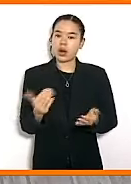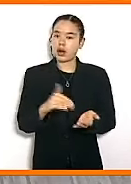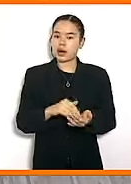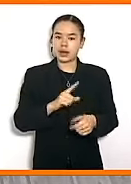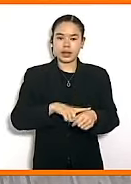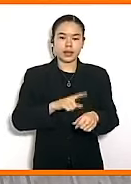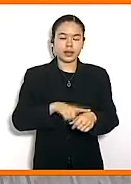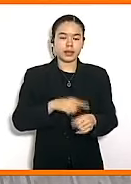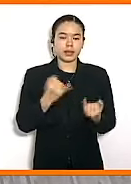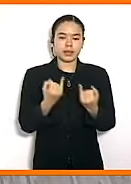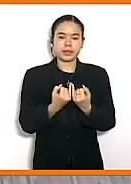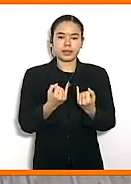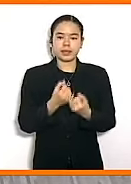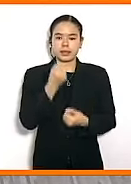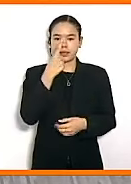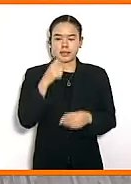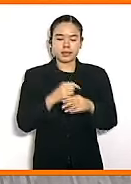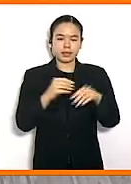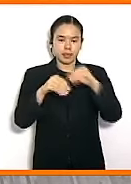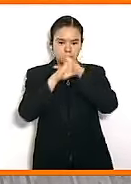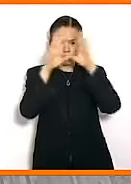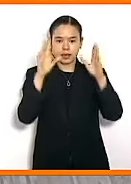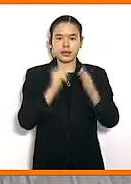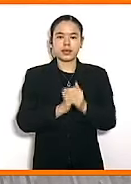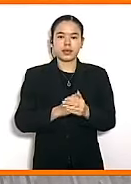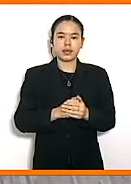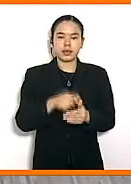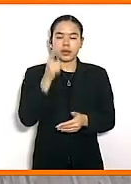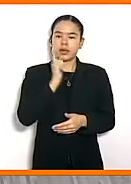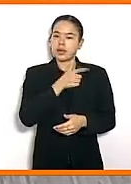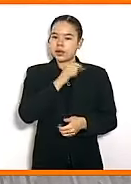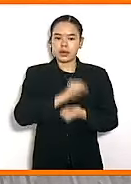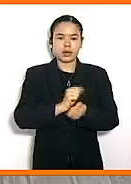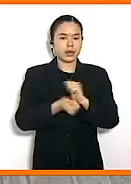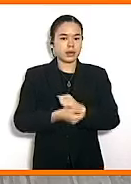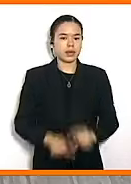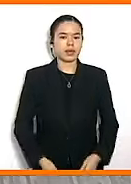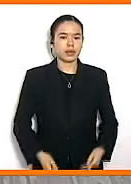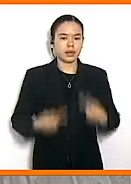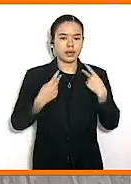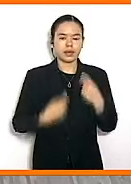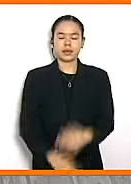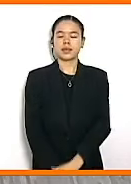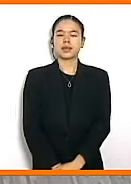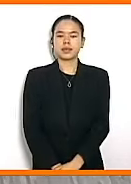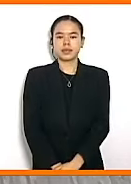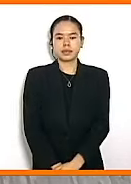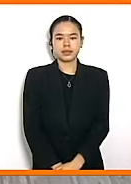cita con nosotros a las 11 en punto de la mañana. ¡Loto! ¡Te cambia la vida!